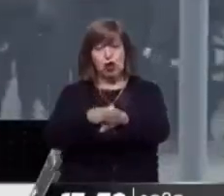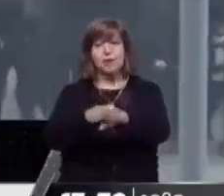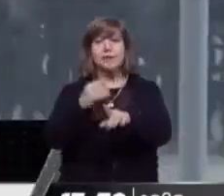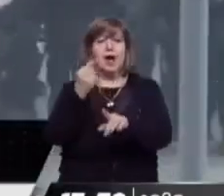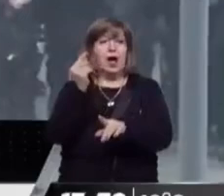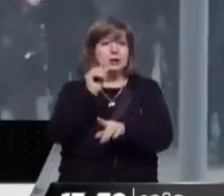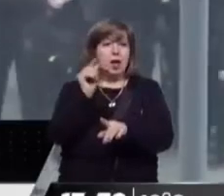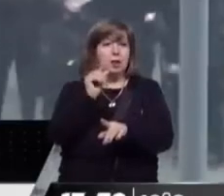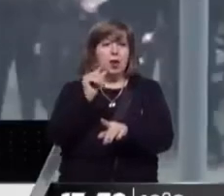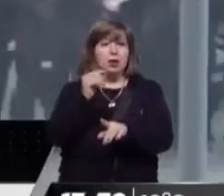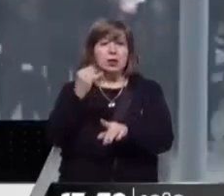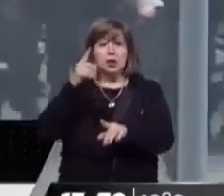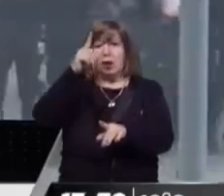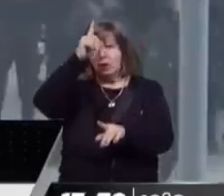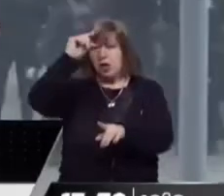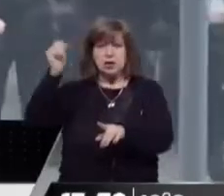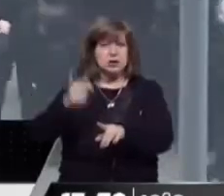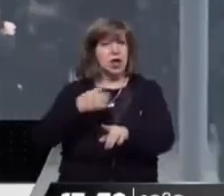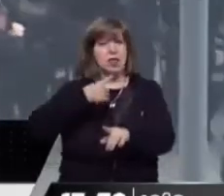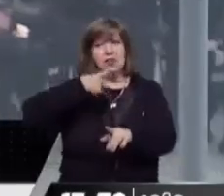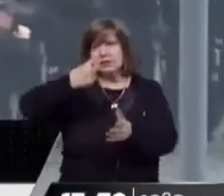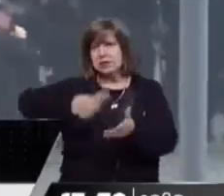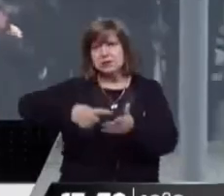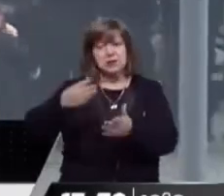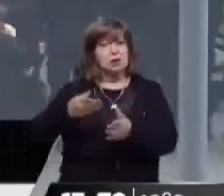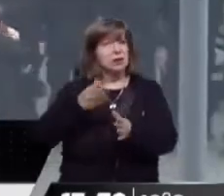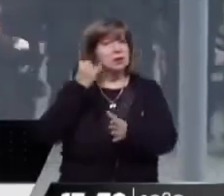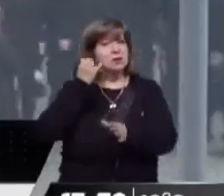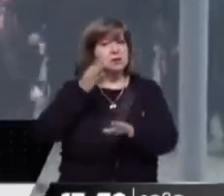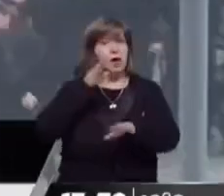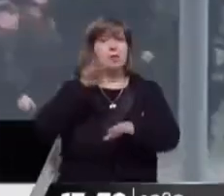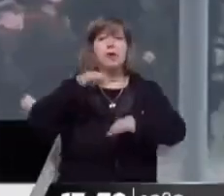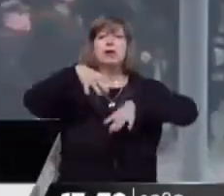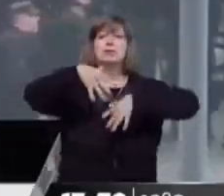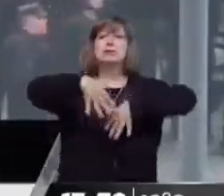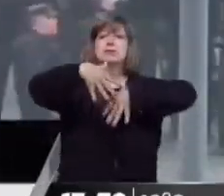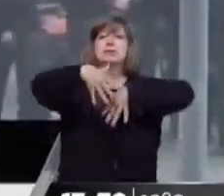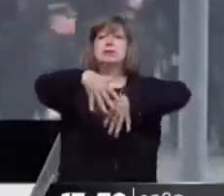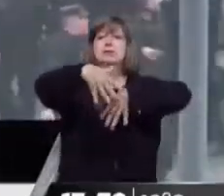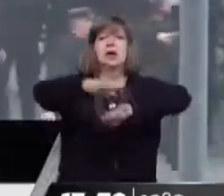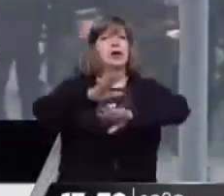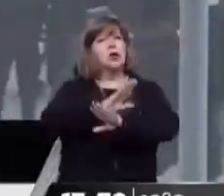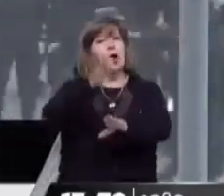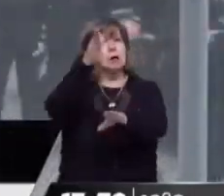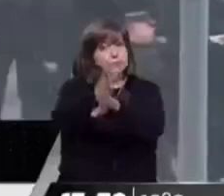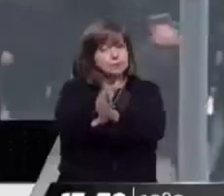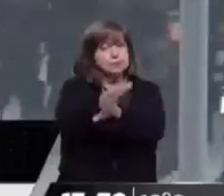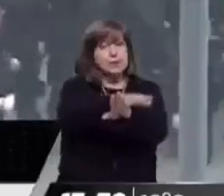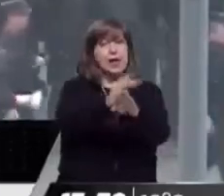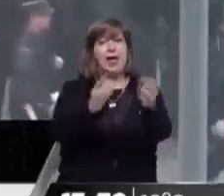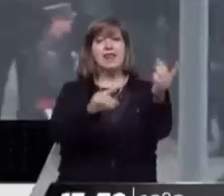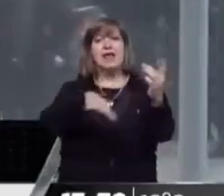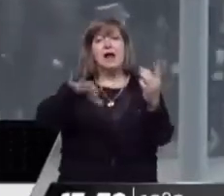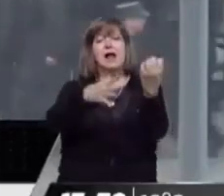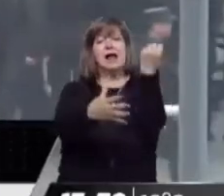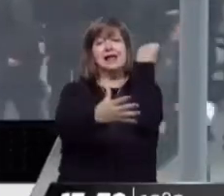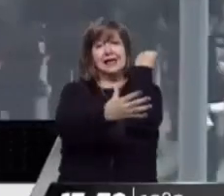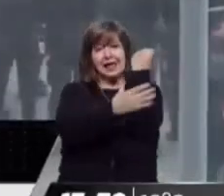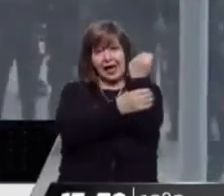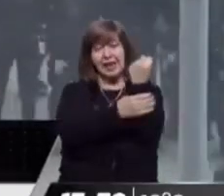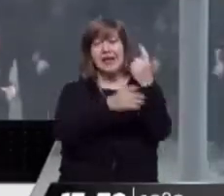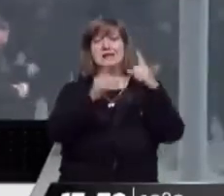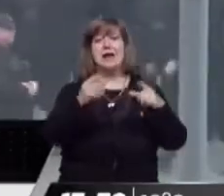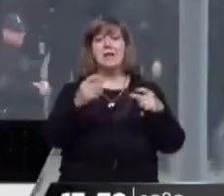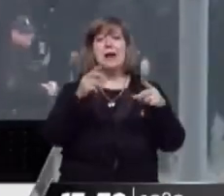nada más, las fuerzas de seguridad decidieron intervenir. Son organizaciones sociales, piqueteras de izquierda, peronistas de derechos